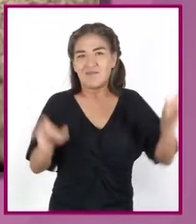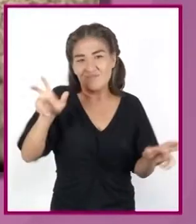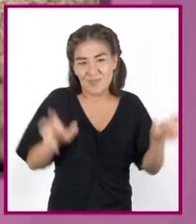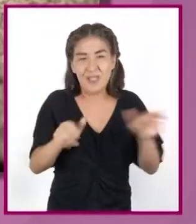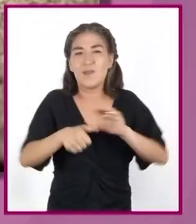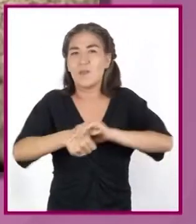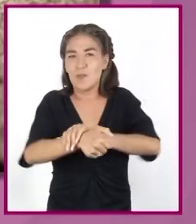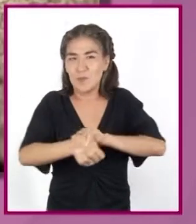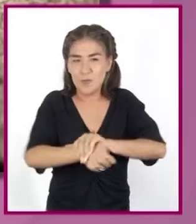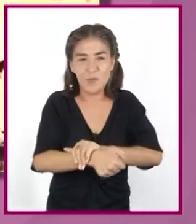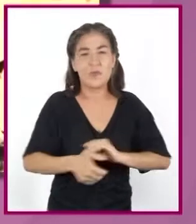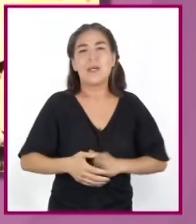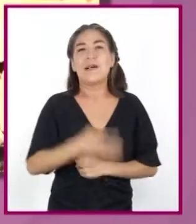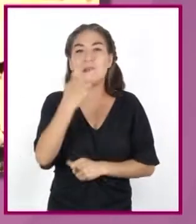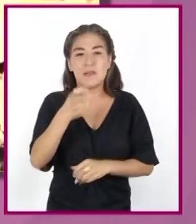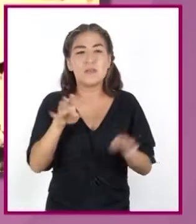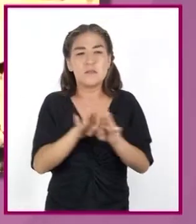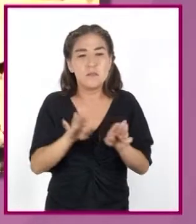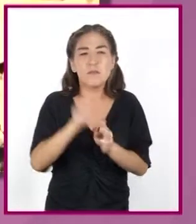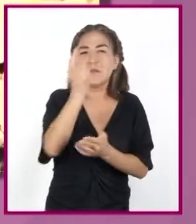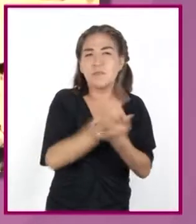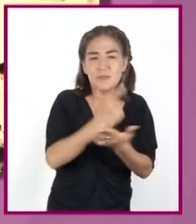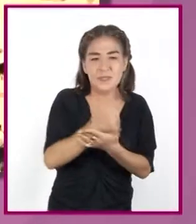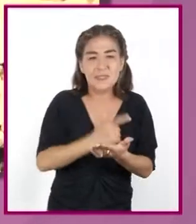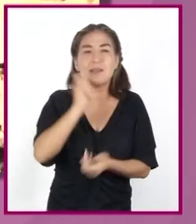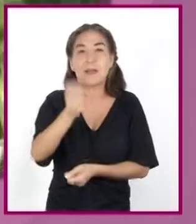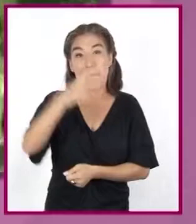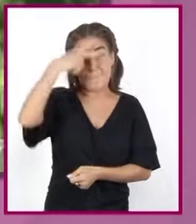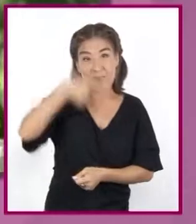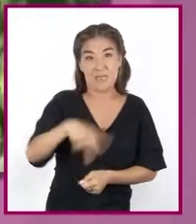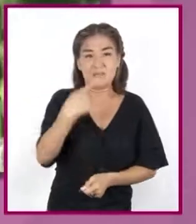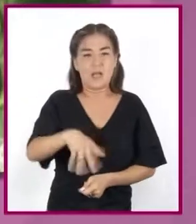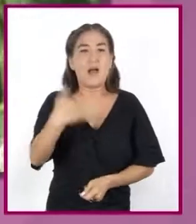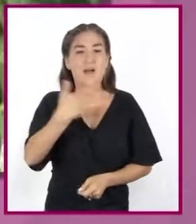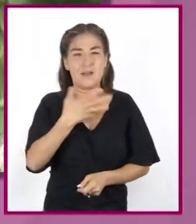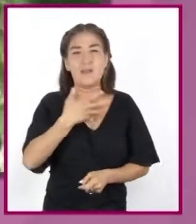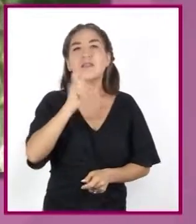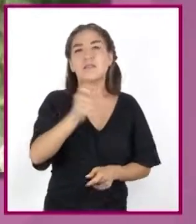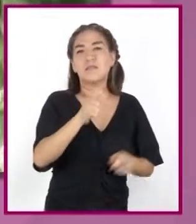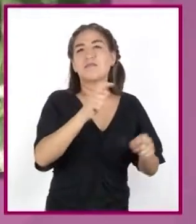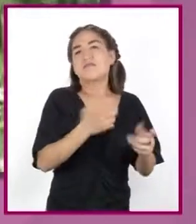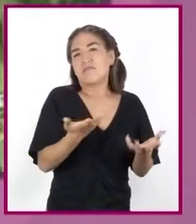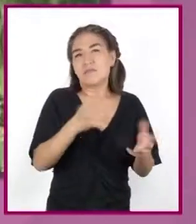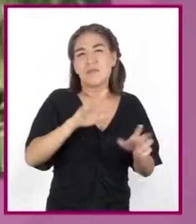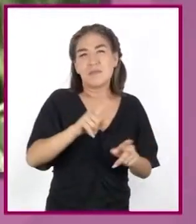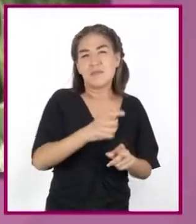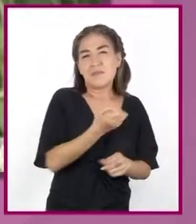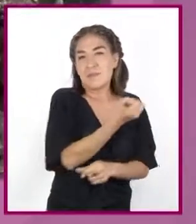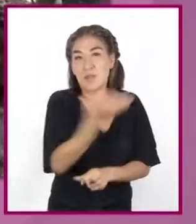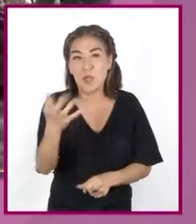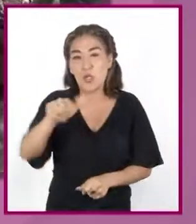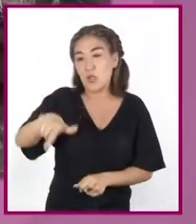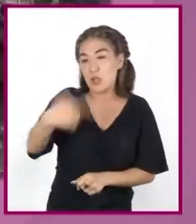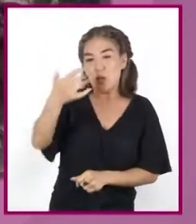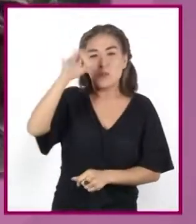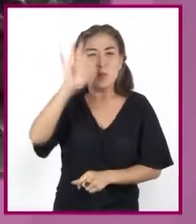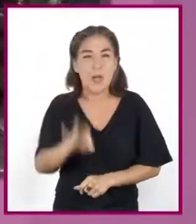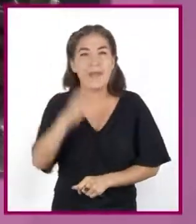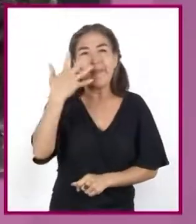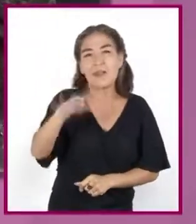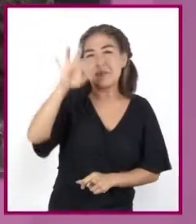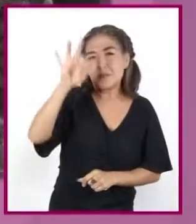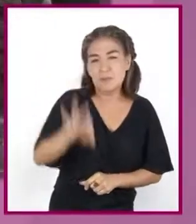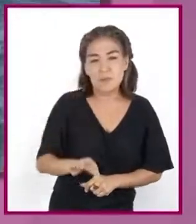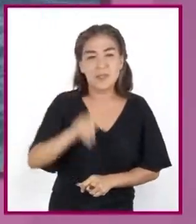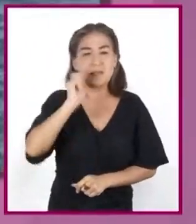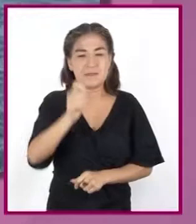pues las estadísticas que tenemos es que México cuenta con alrededor de 12%, 10%